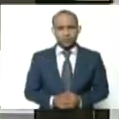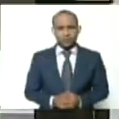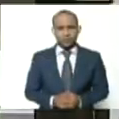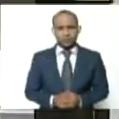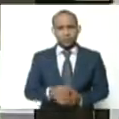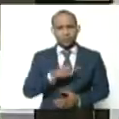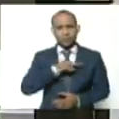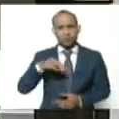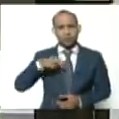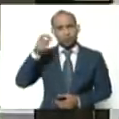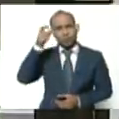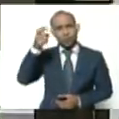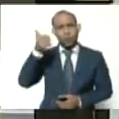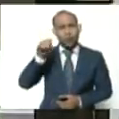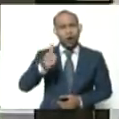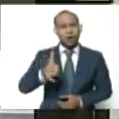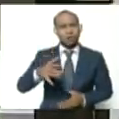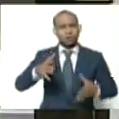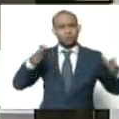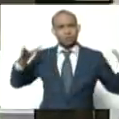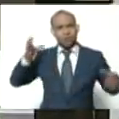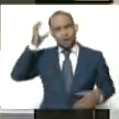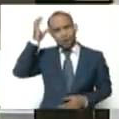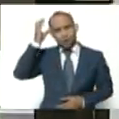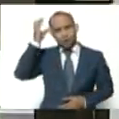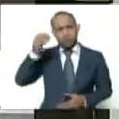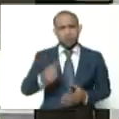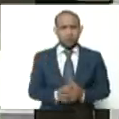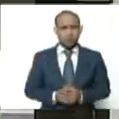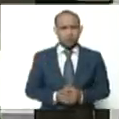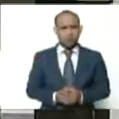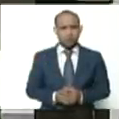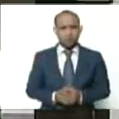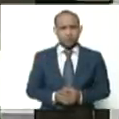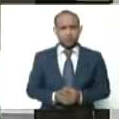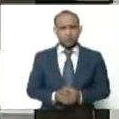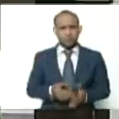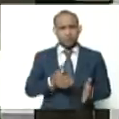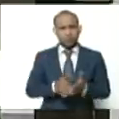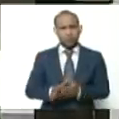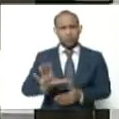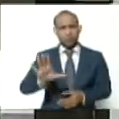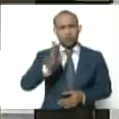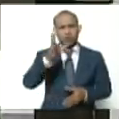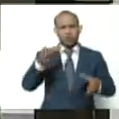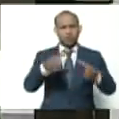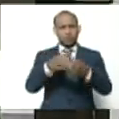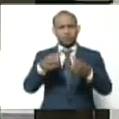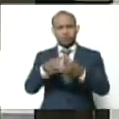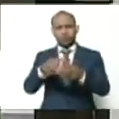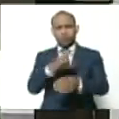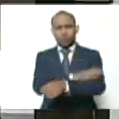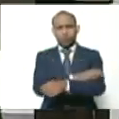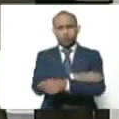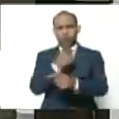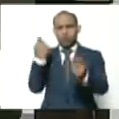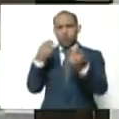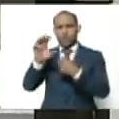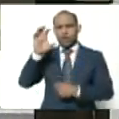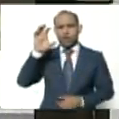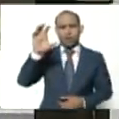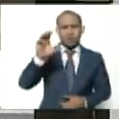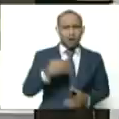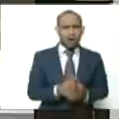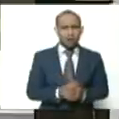Nuestro pueblo tiene una gran conciencia de eso, a pesar de que los quinta columna de patria tratan